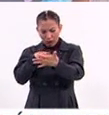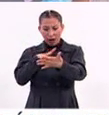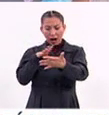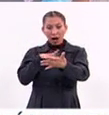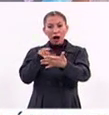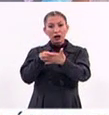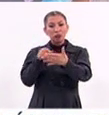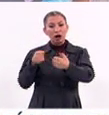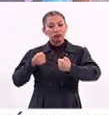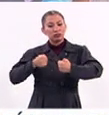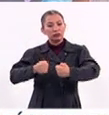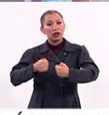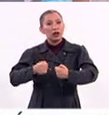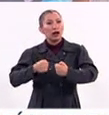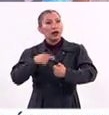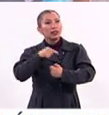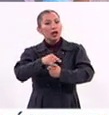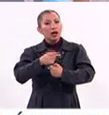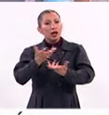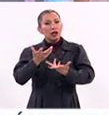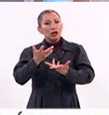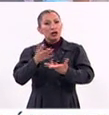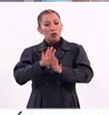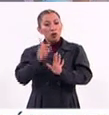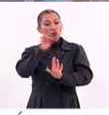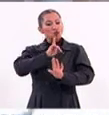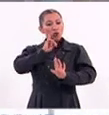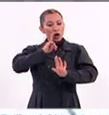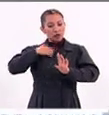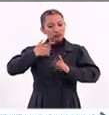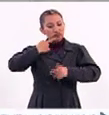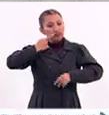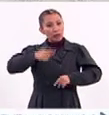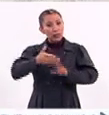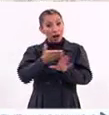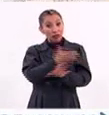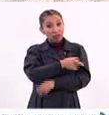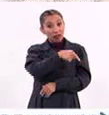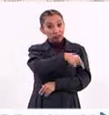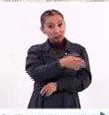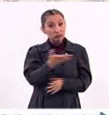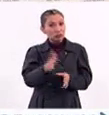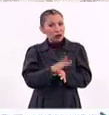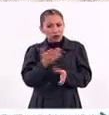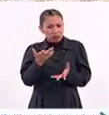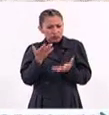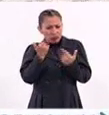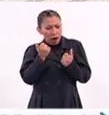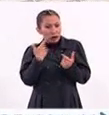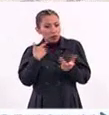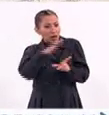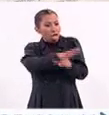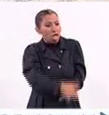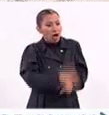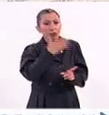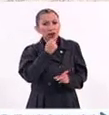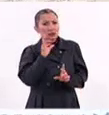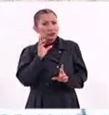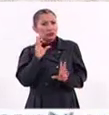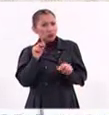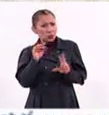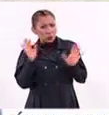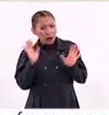la fortaleza y un poco el feminismo que existía en esa época, porque de ninguna manera hay sometimiento.